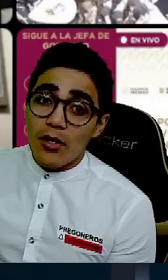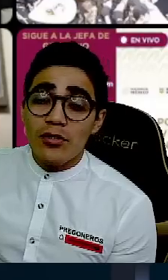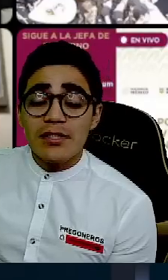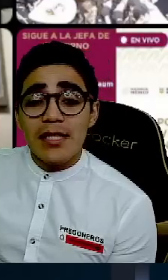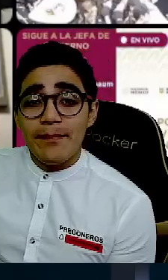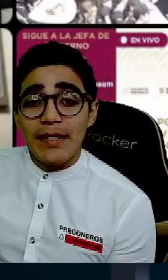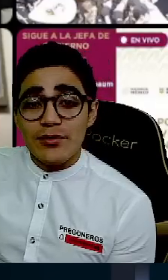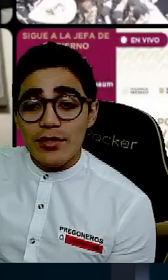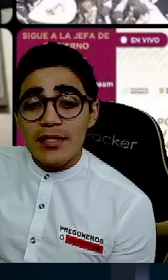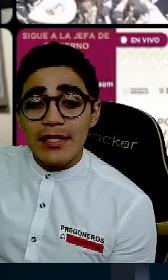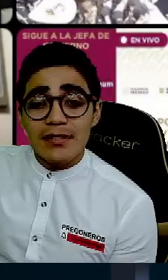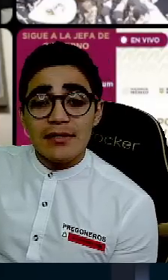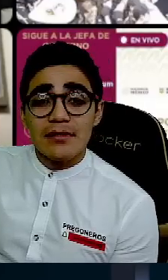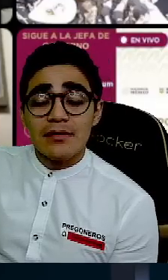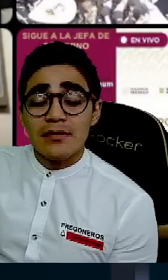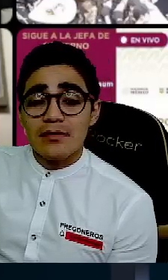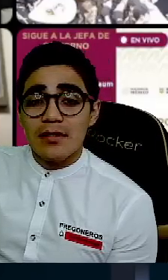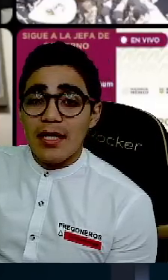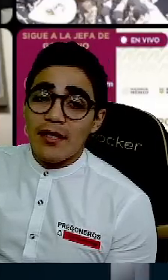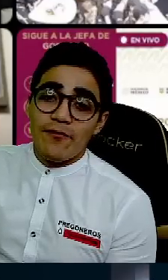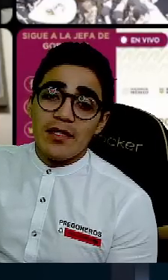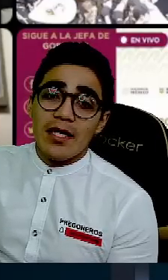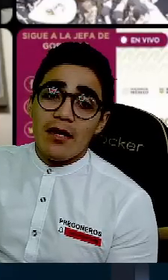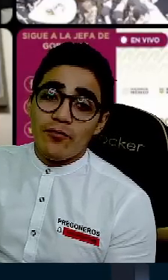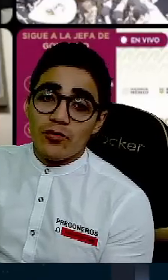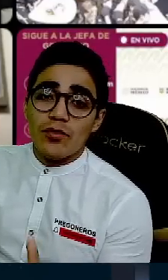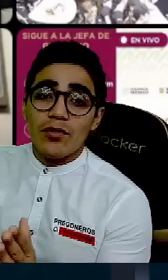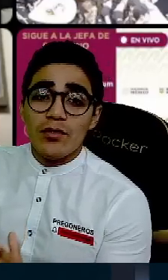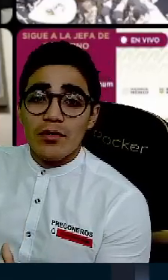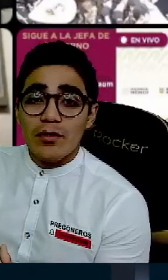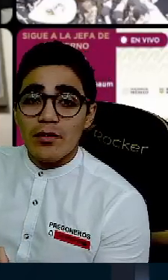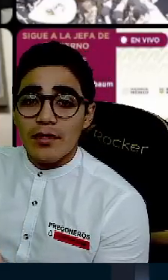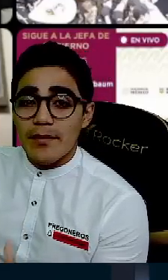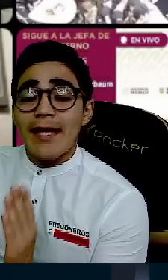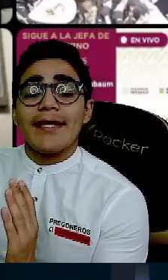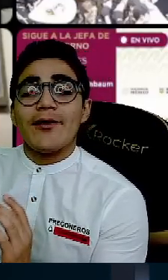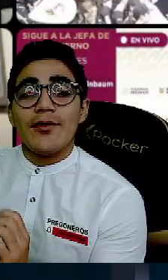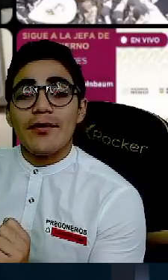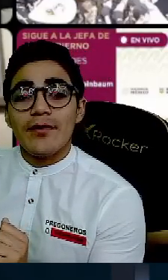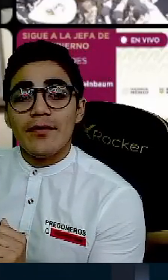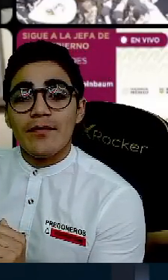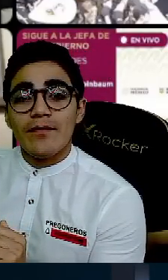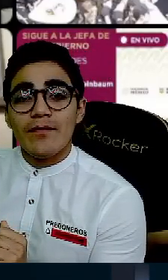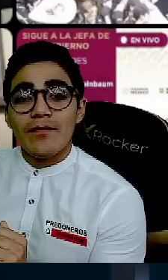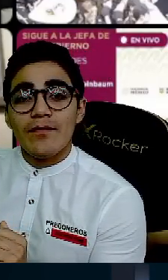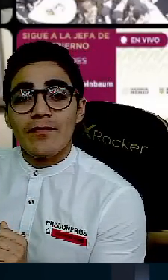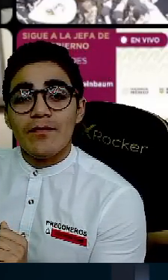Y de 11 personitas que definen el futuro de México.